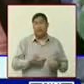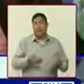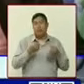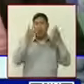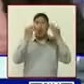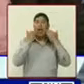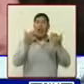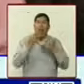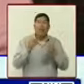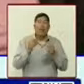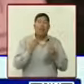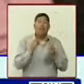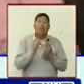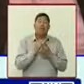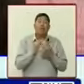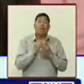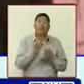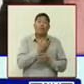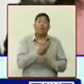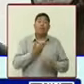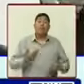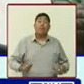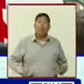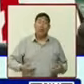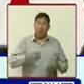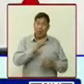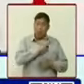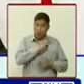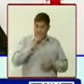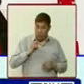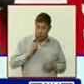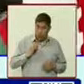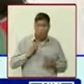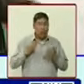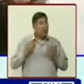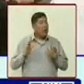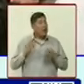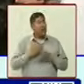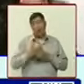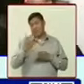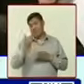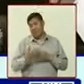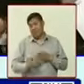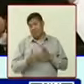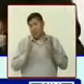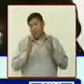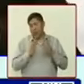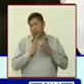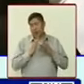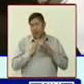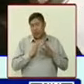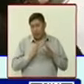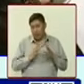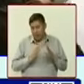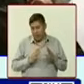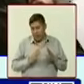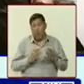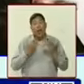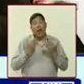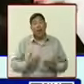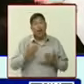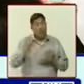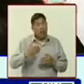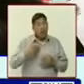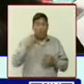del presidente Raquel, que obviamente ya ha culminado esta comisión y obviamente se está a la espera. Ahora que la asamblea